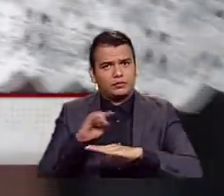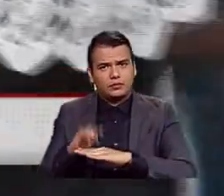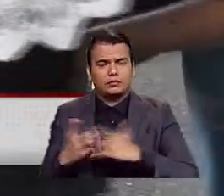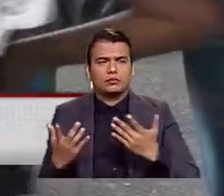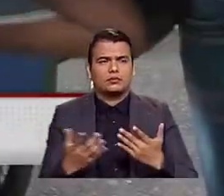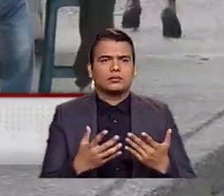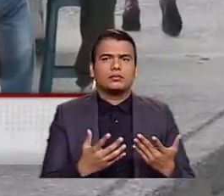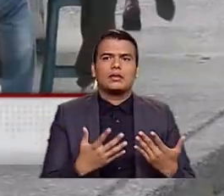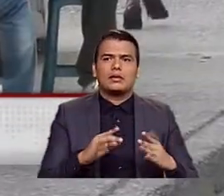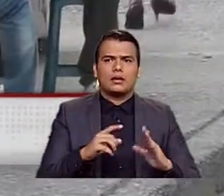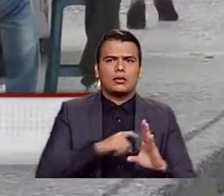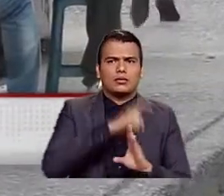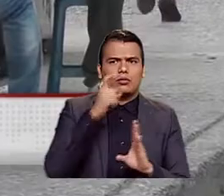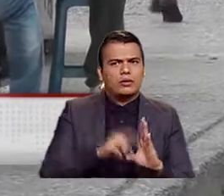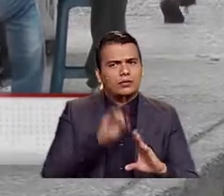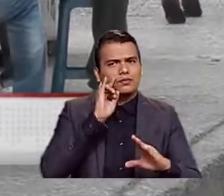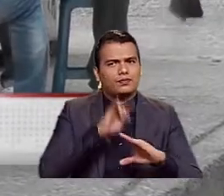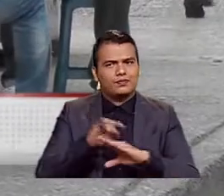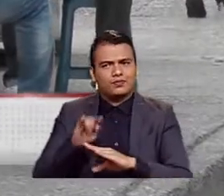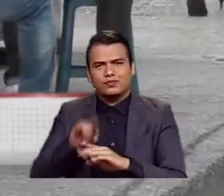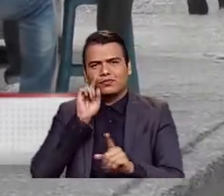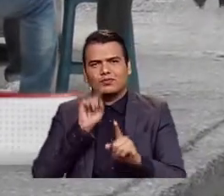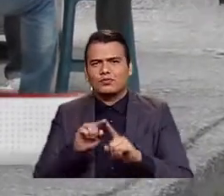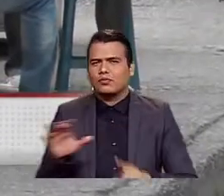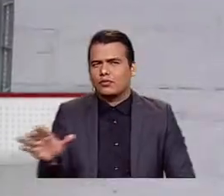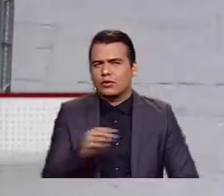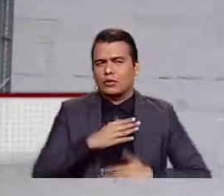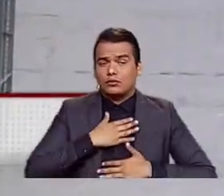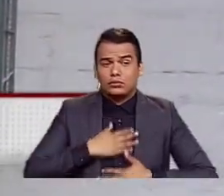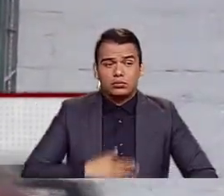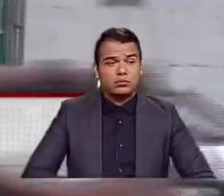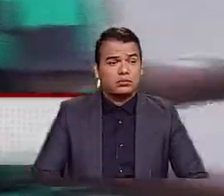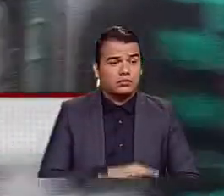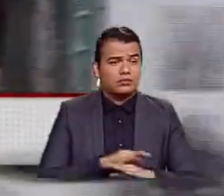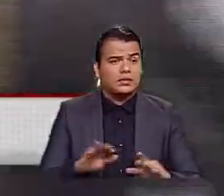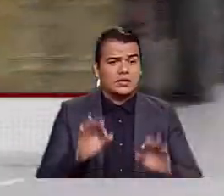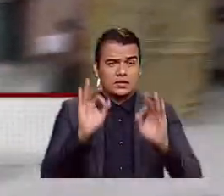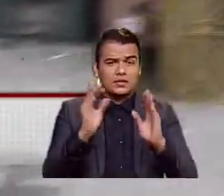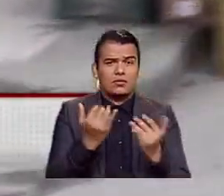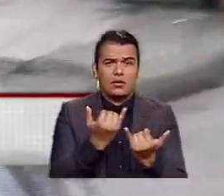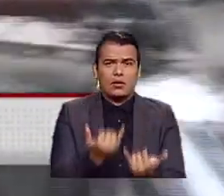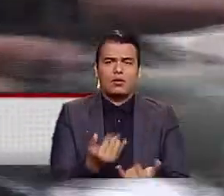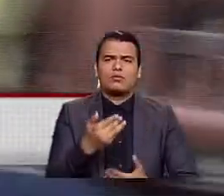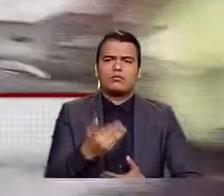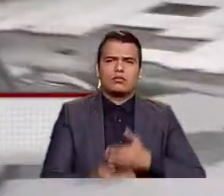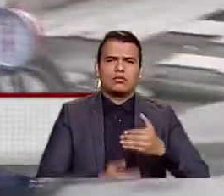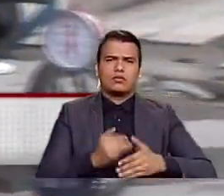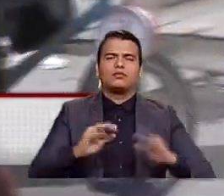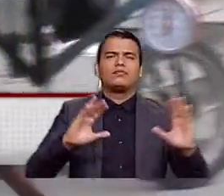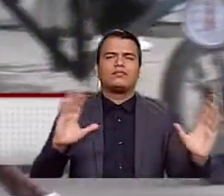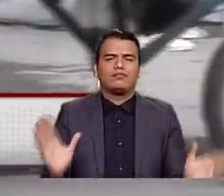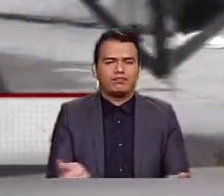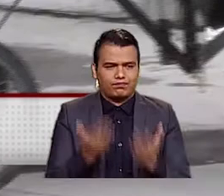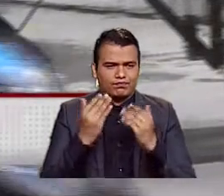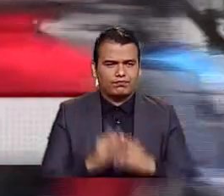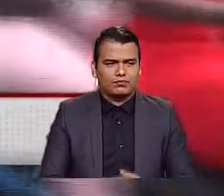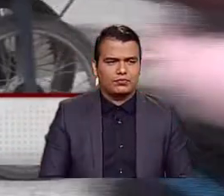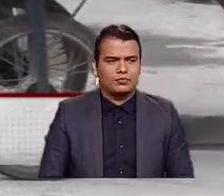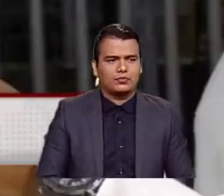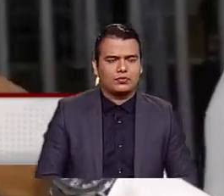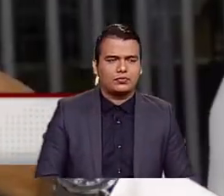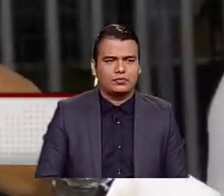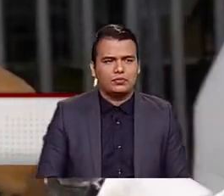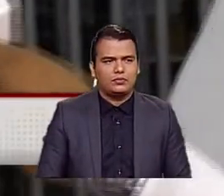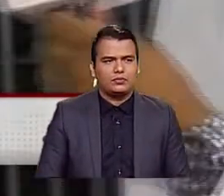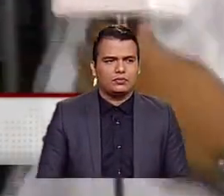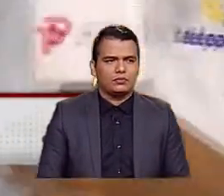para poder tener más tranquilidad en los barrios. Tres elementos fundamentales para que la seguridad de Quibdó vuelva a ser lo que era antes, para que Quibdó vuelva a ser